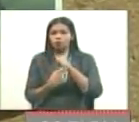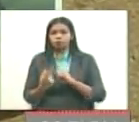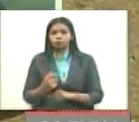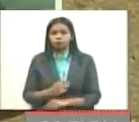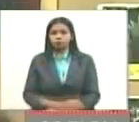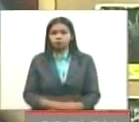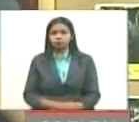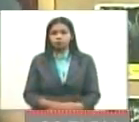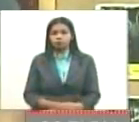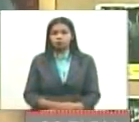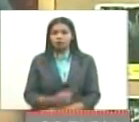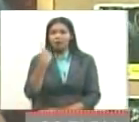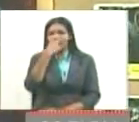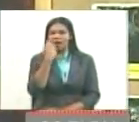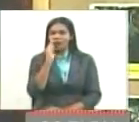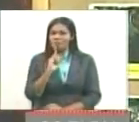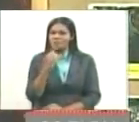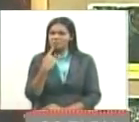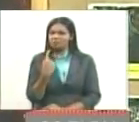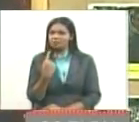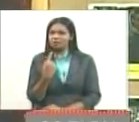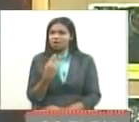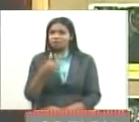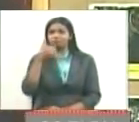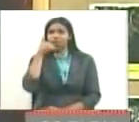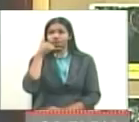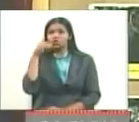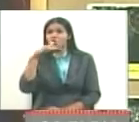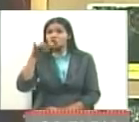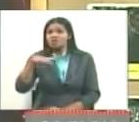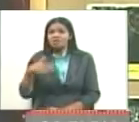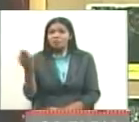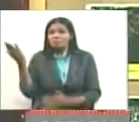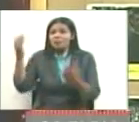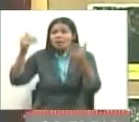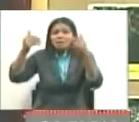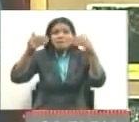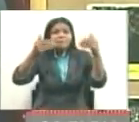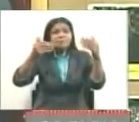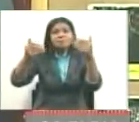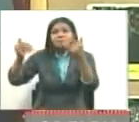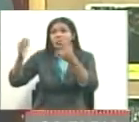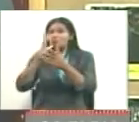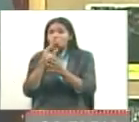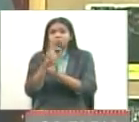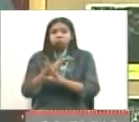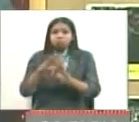Ya aquí la cara comenzaba a decir, llamando por teléfono, ¿dónde está la gente? Vénganse,